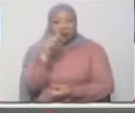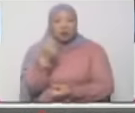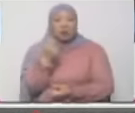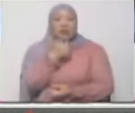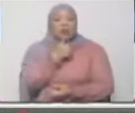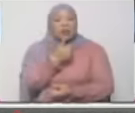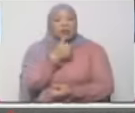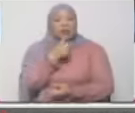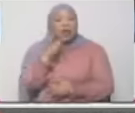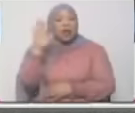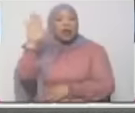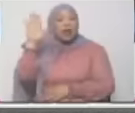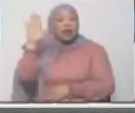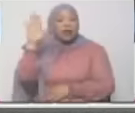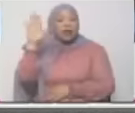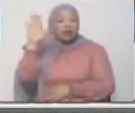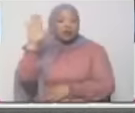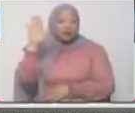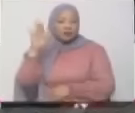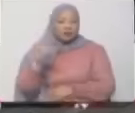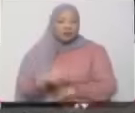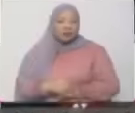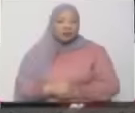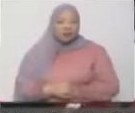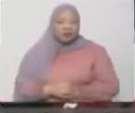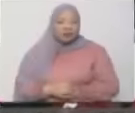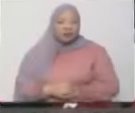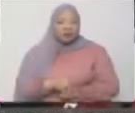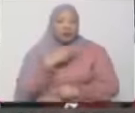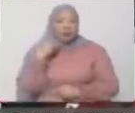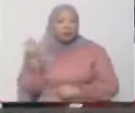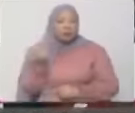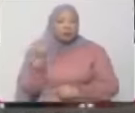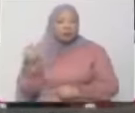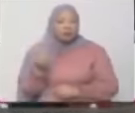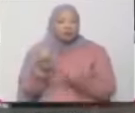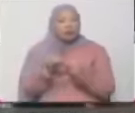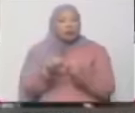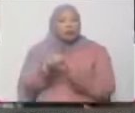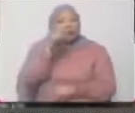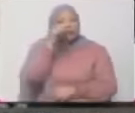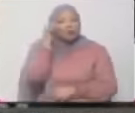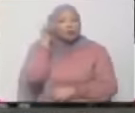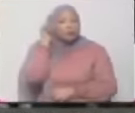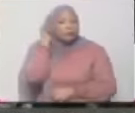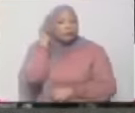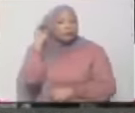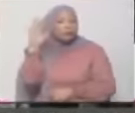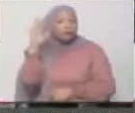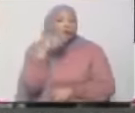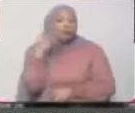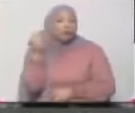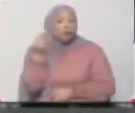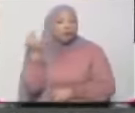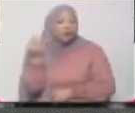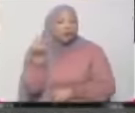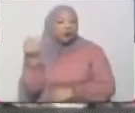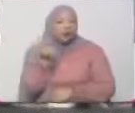mano, muchachos, muchachas. Aquí están estas muchachas. ¿Dónde están los muchachos y las muchachas de la generación